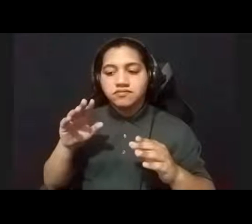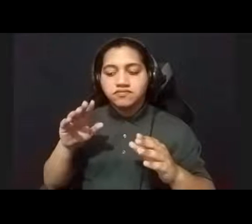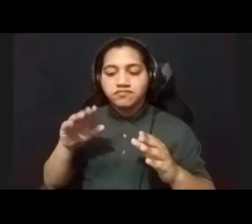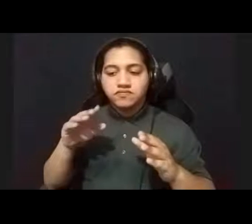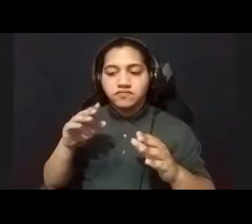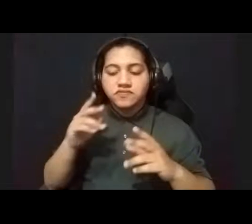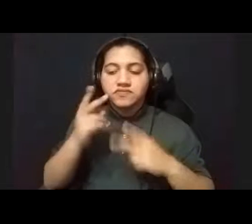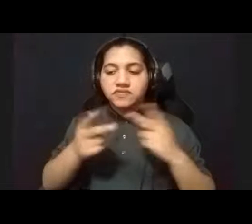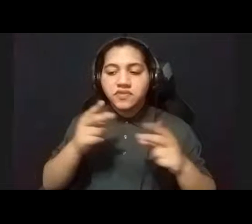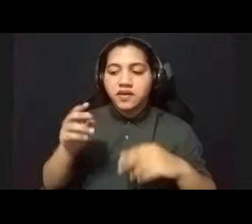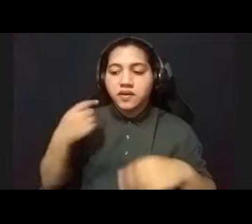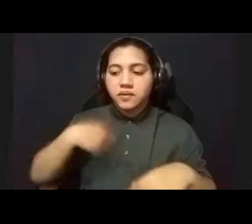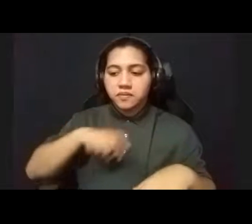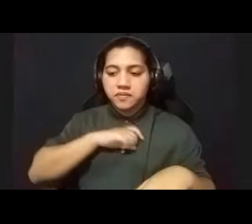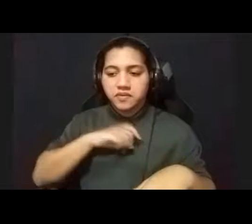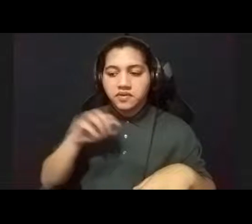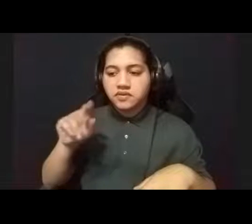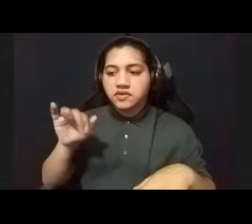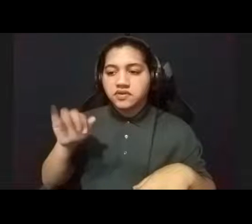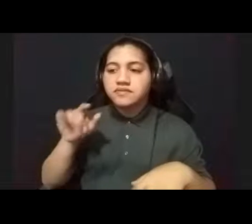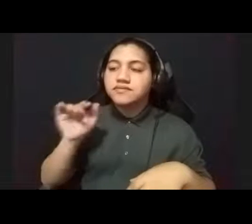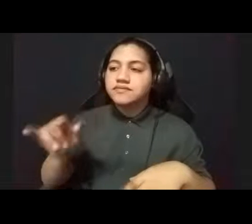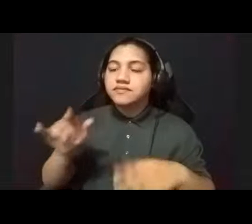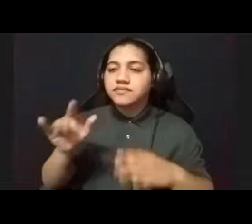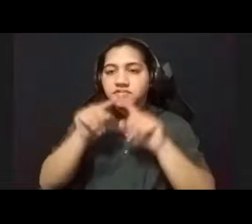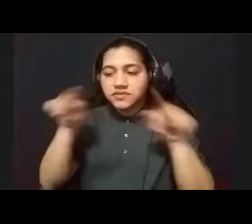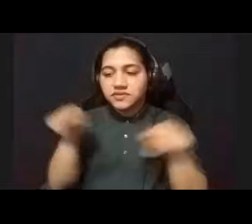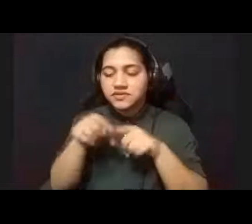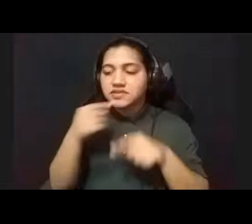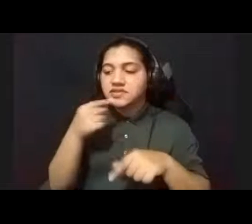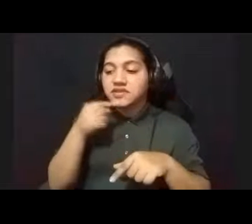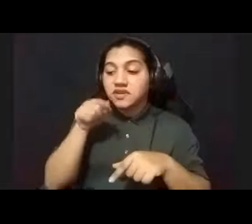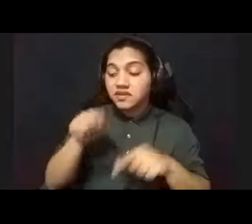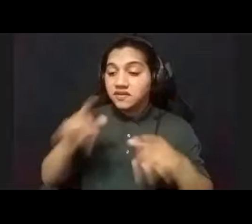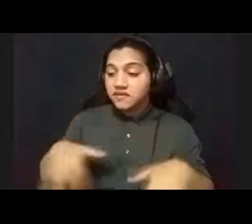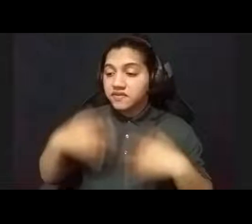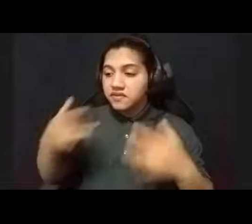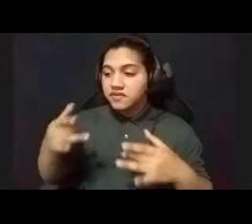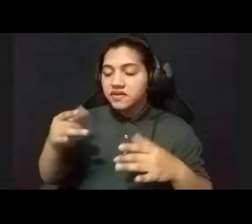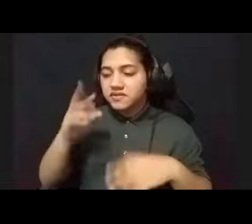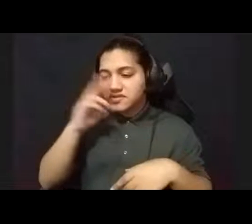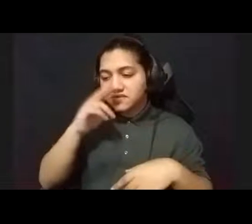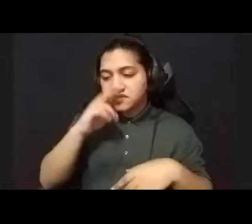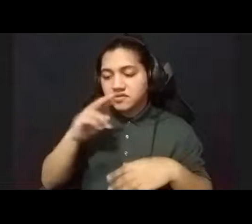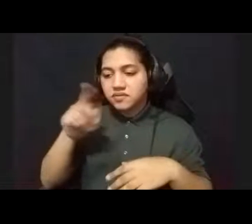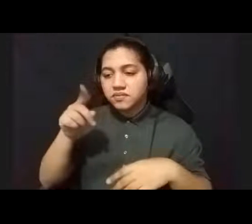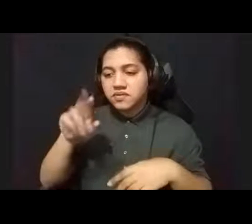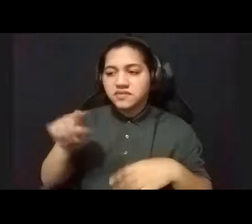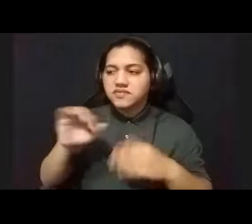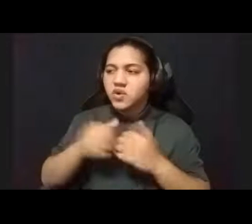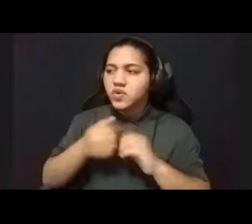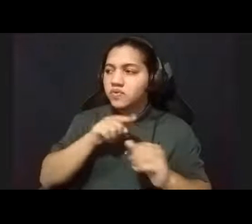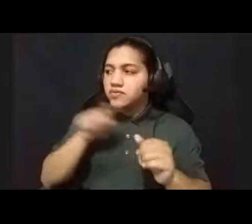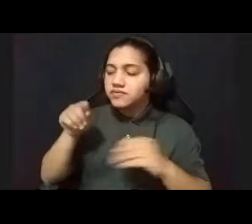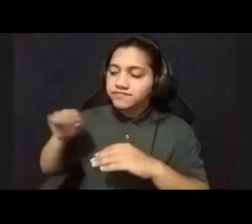que tiene una placa que dice, aquí vivía el ratoncito Pérez. Entonces, ¿cómo fue que Pérez entró en el cuento de Martina?